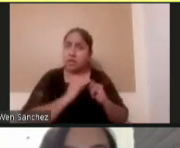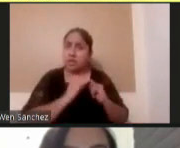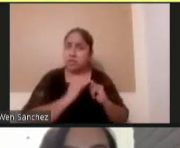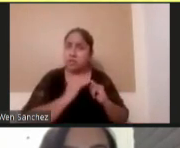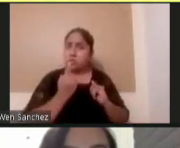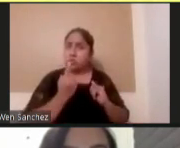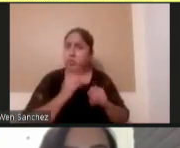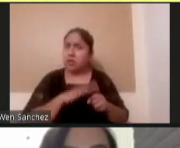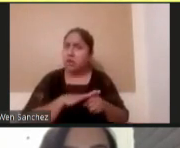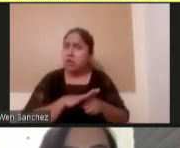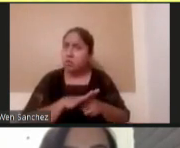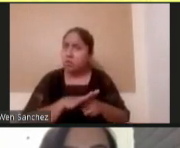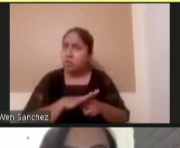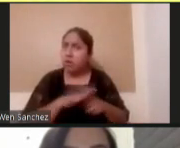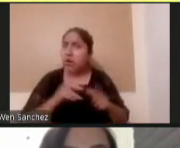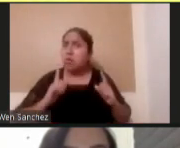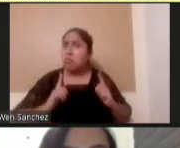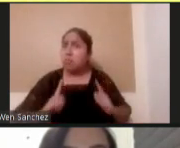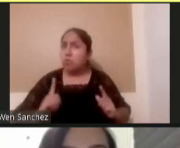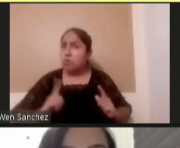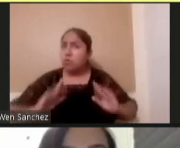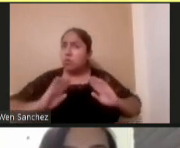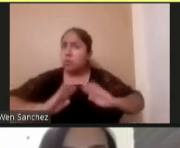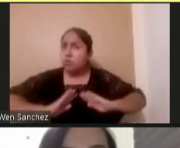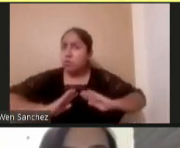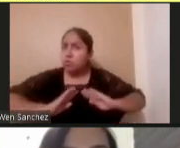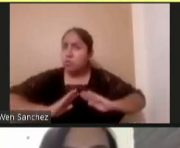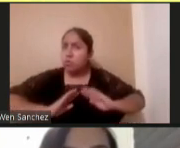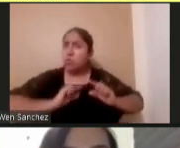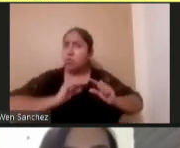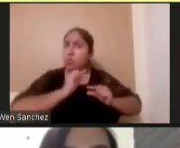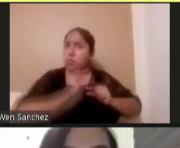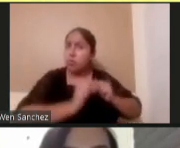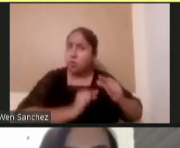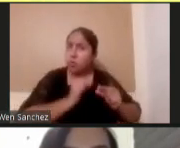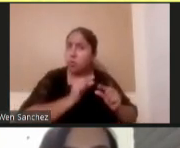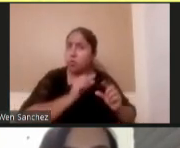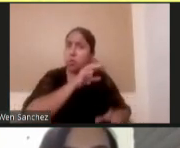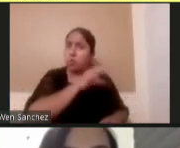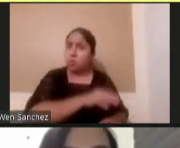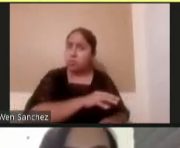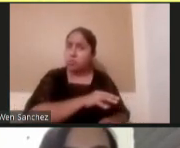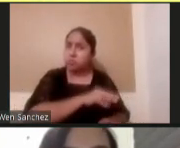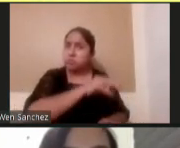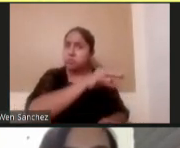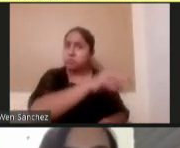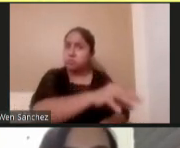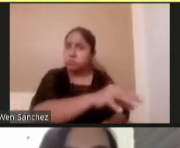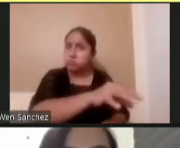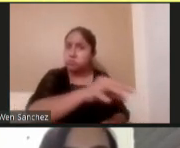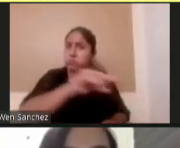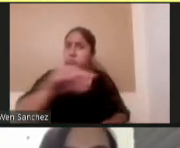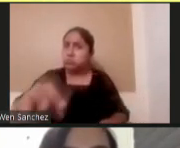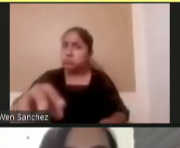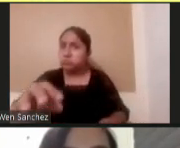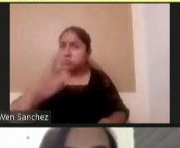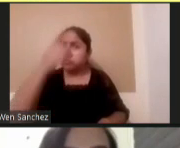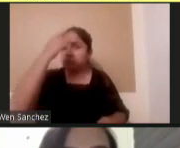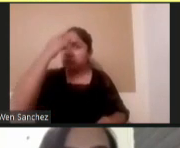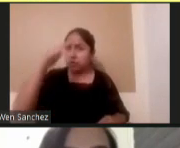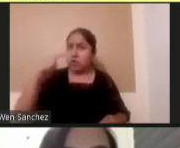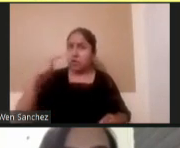fuerza policiaca que poco a poco va instalándose en el país para coordinarse con las fuerzas estatales